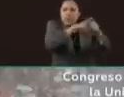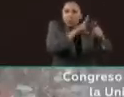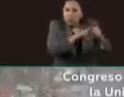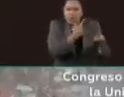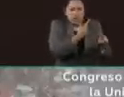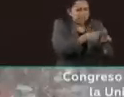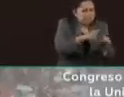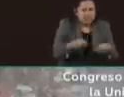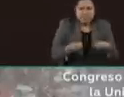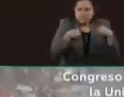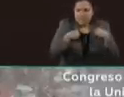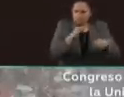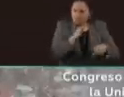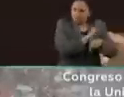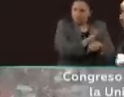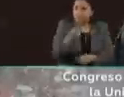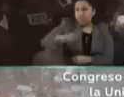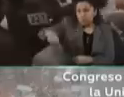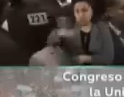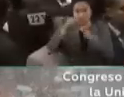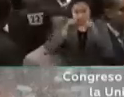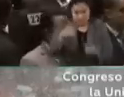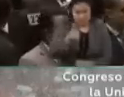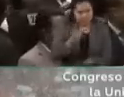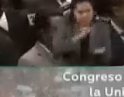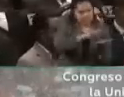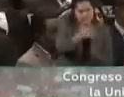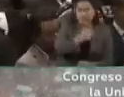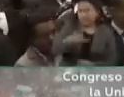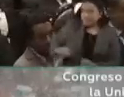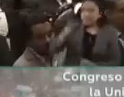atención, muchas gracias. Es cuanto, Presidenta.